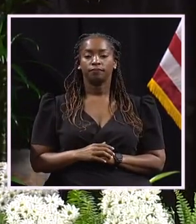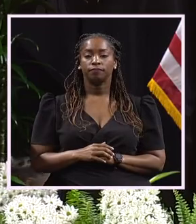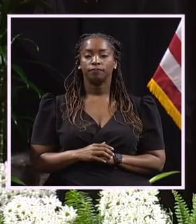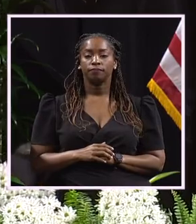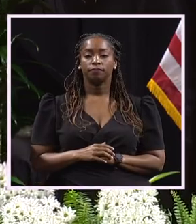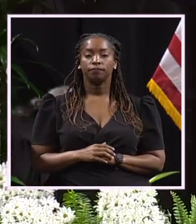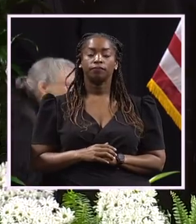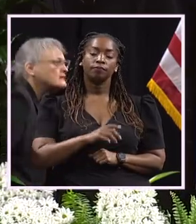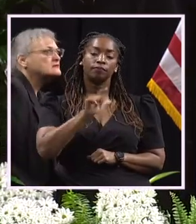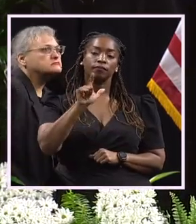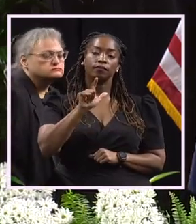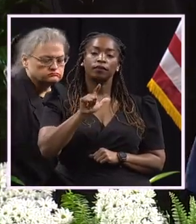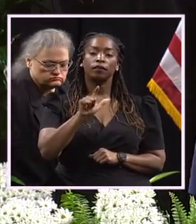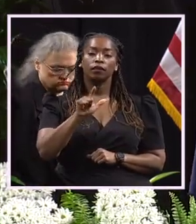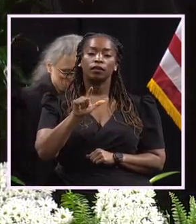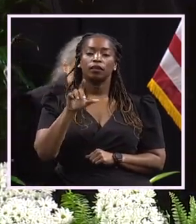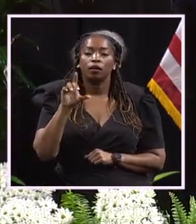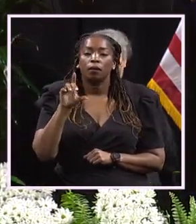Alondra Rubacalba,